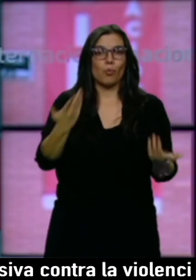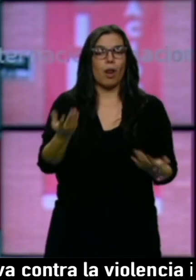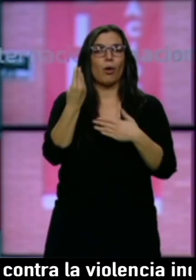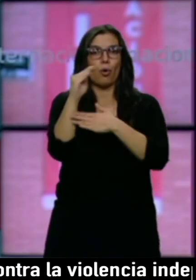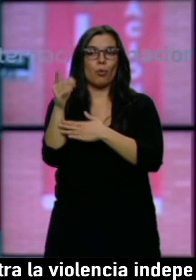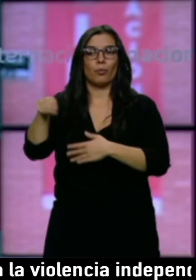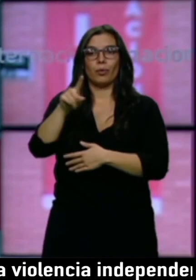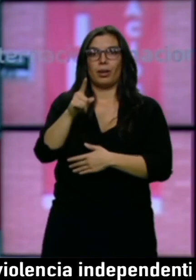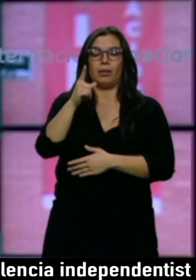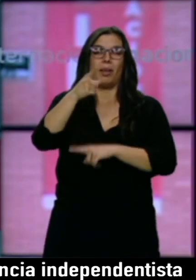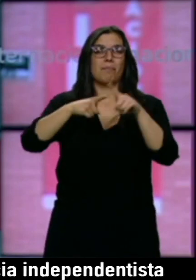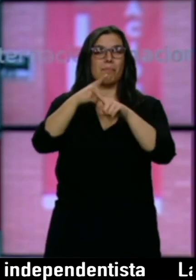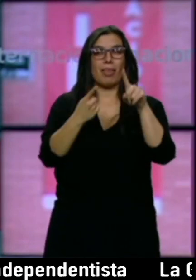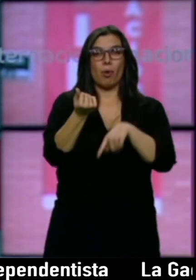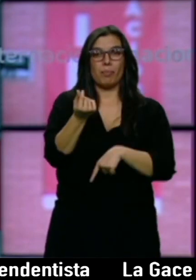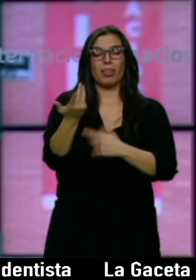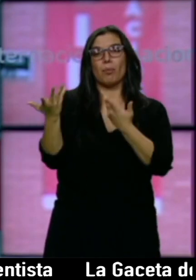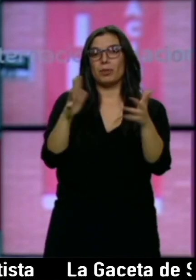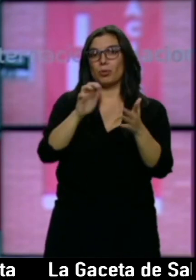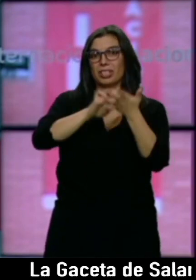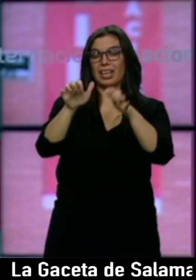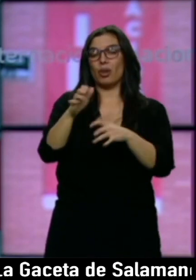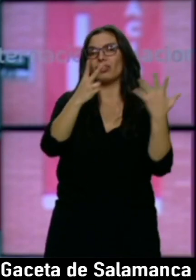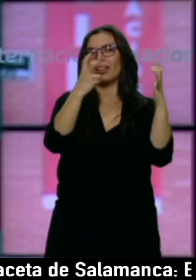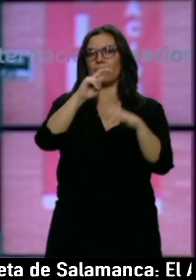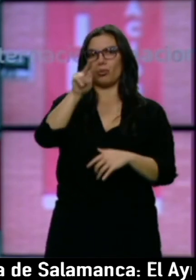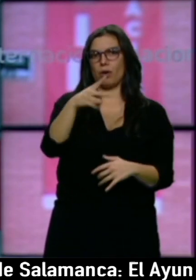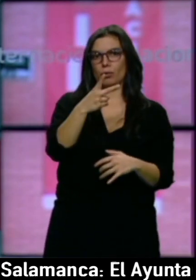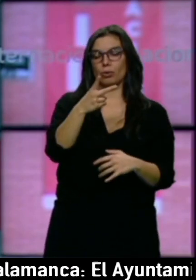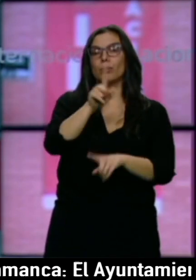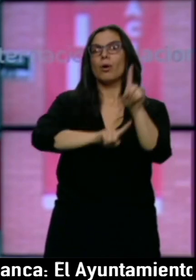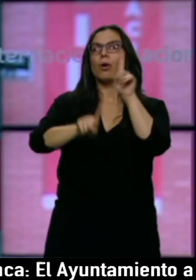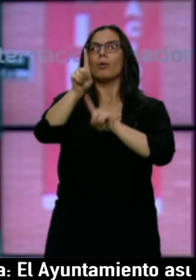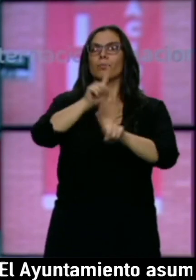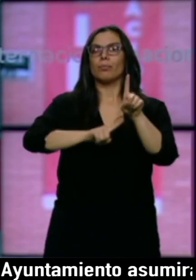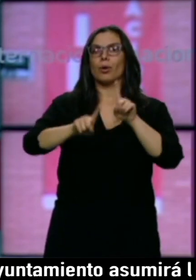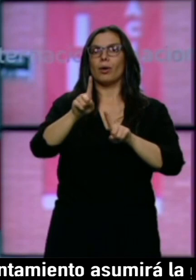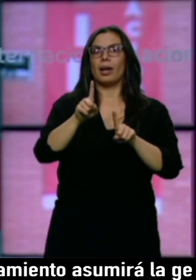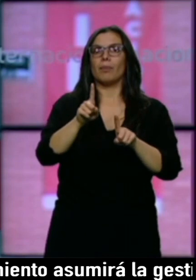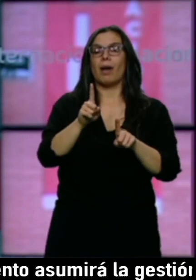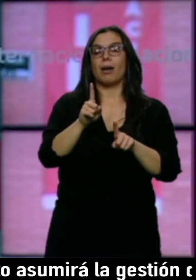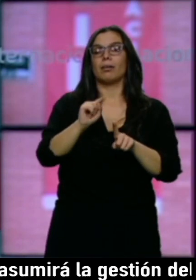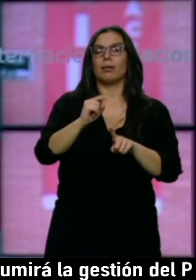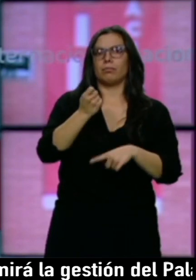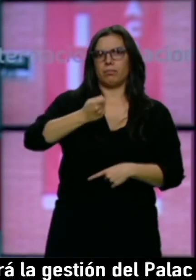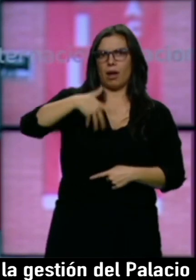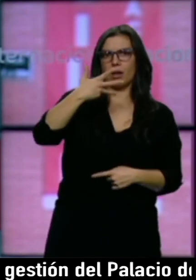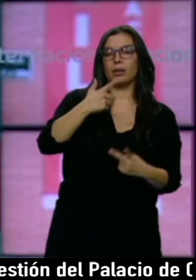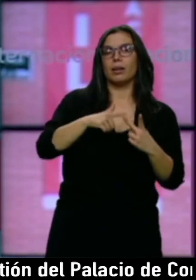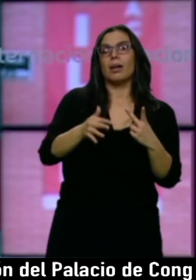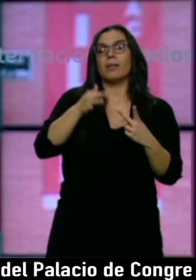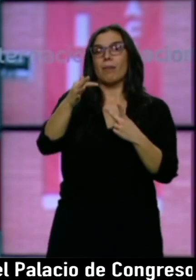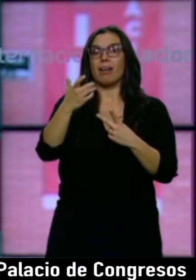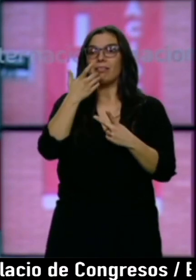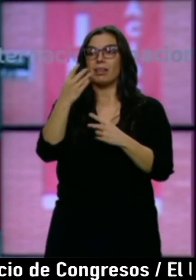casa en Castilla y León es de 700 euros, pero el problema no es solo afrontar un gasto tan elevado. A la hora de optar a ayudas, los requisitos